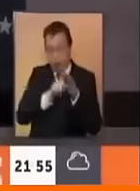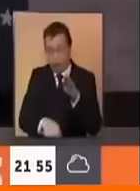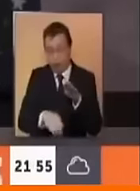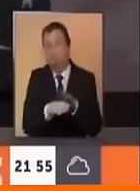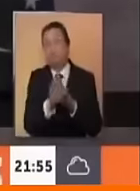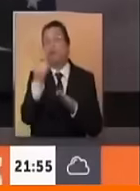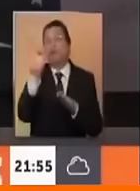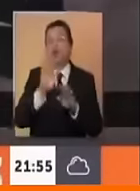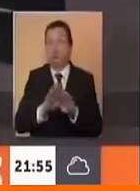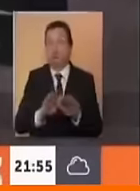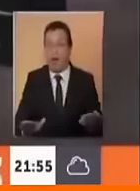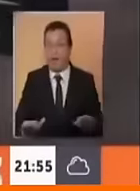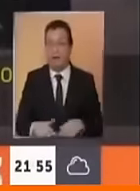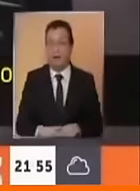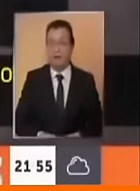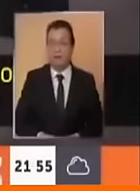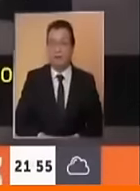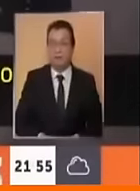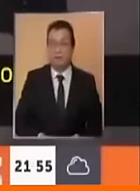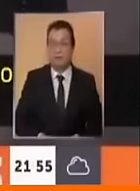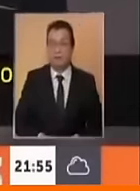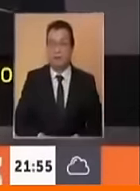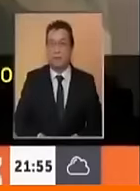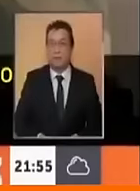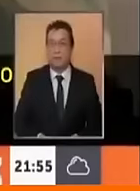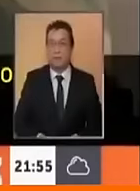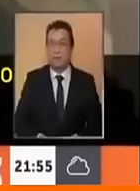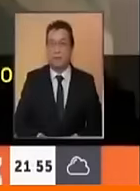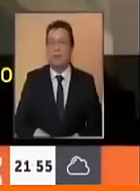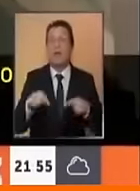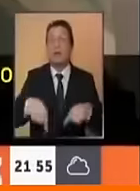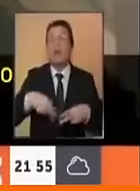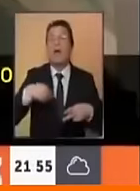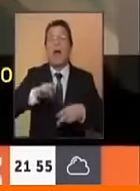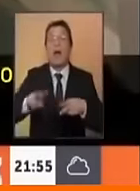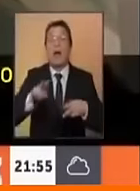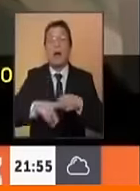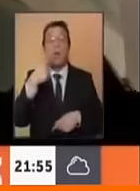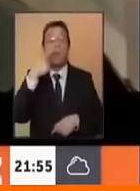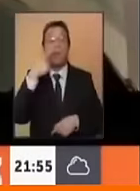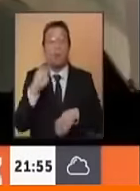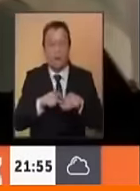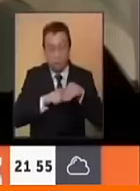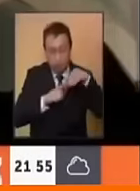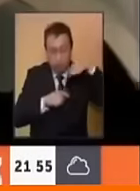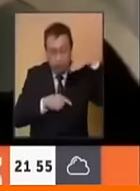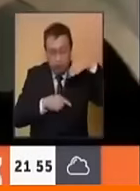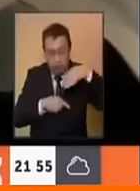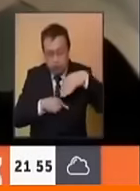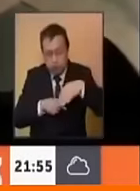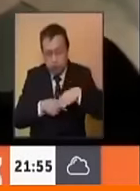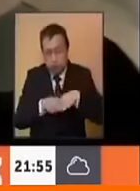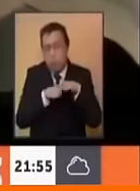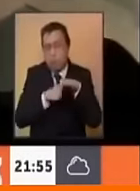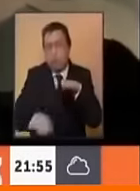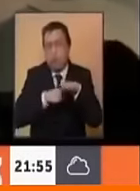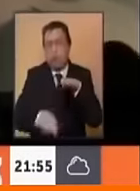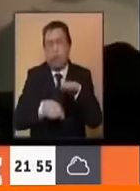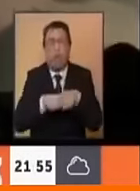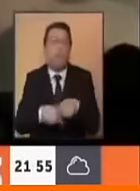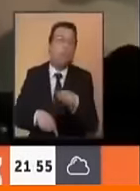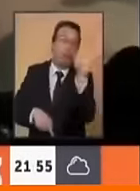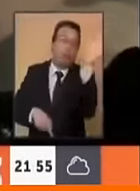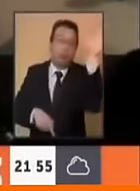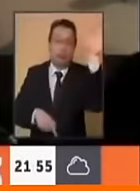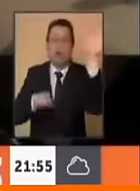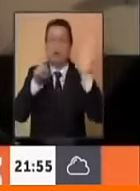Vamos a ver qué dice. Lo que acabamos de hacer es un bombardeo simulado en 2 unidades de